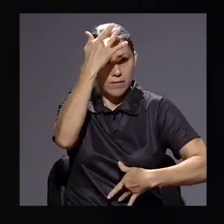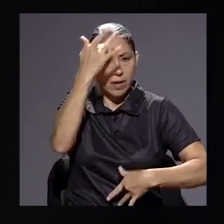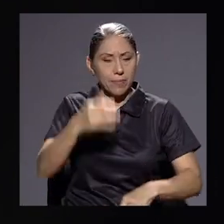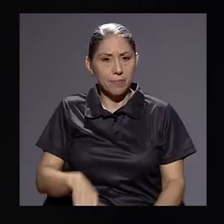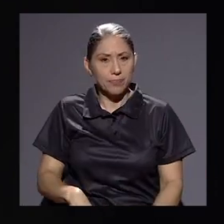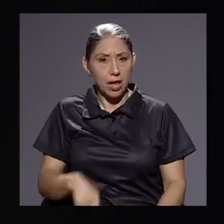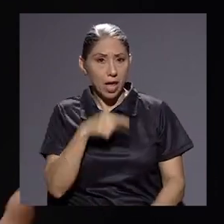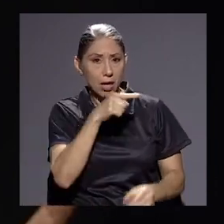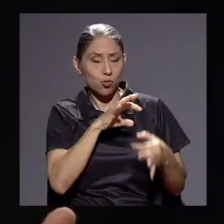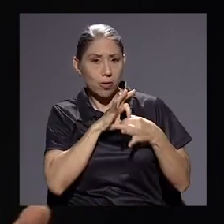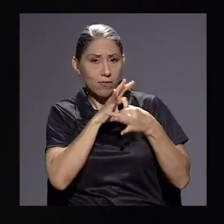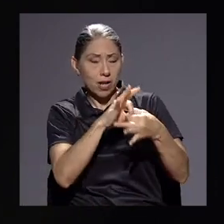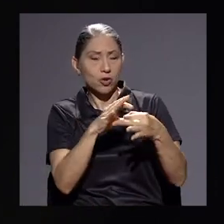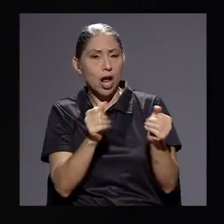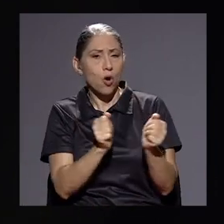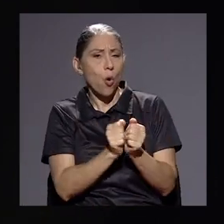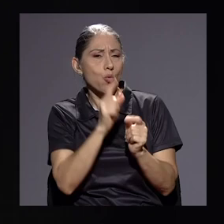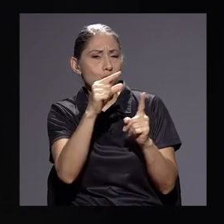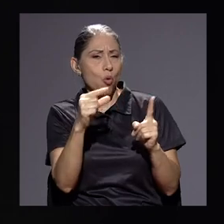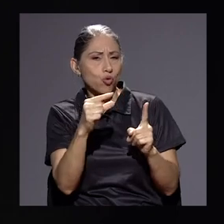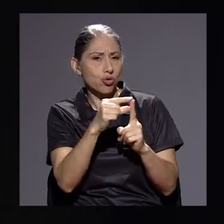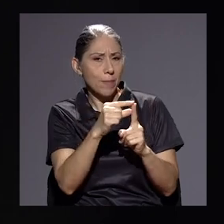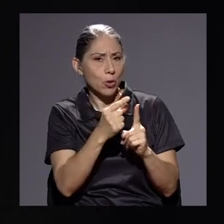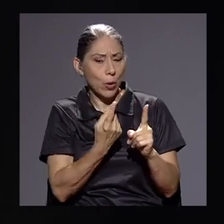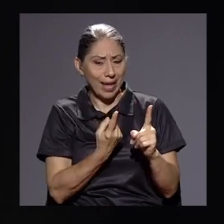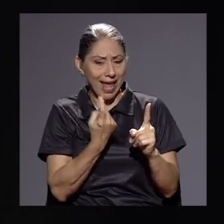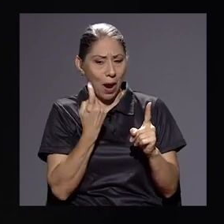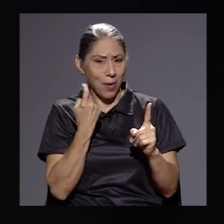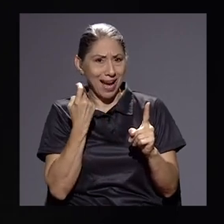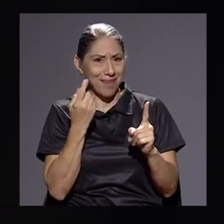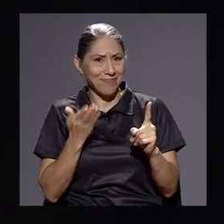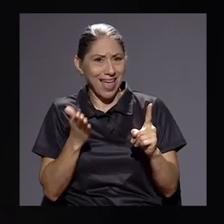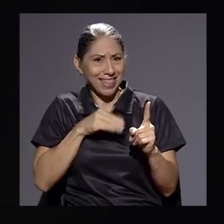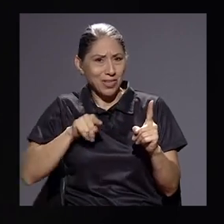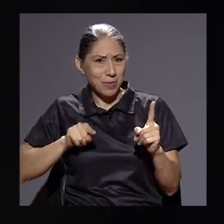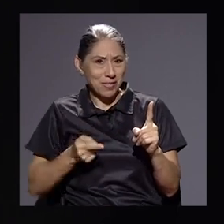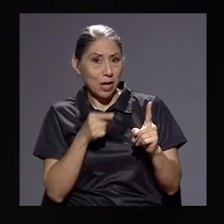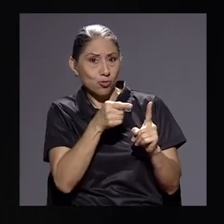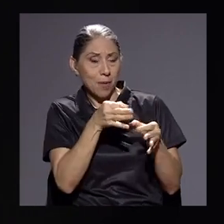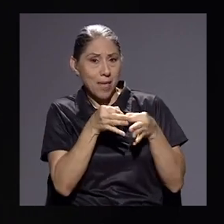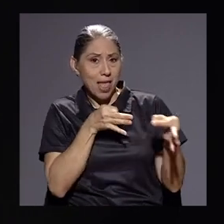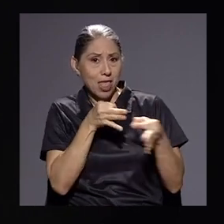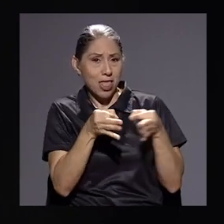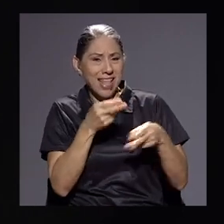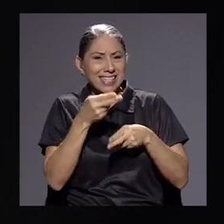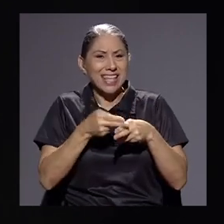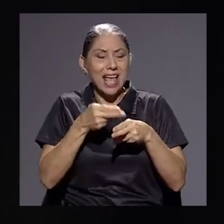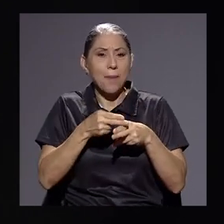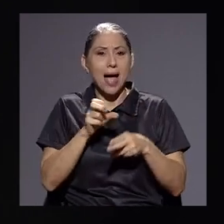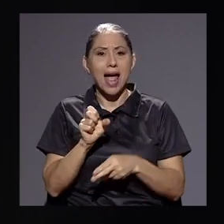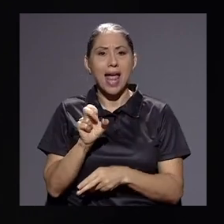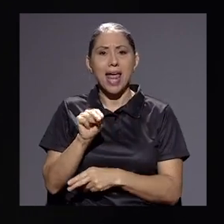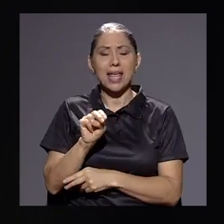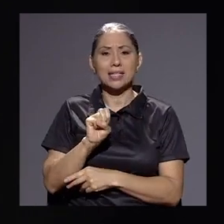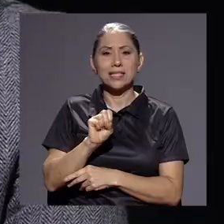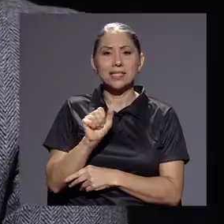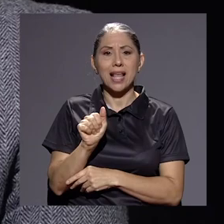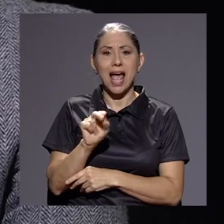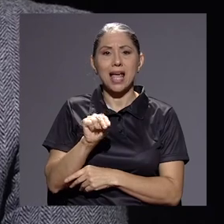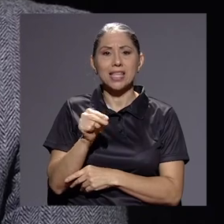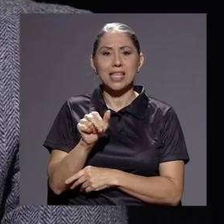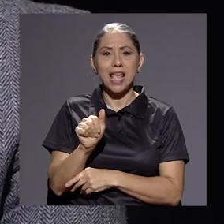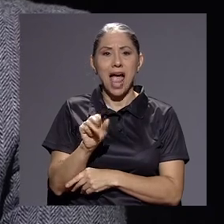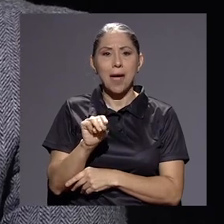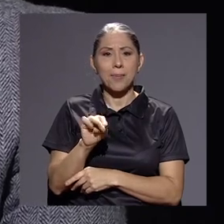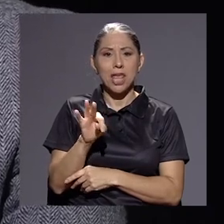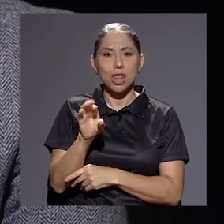luego ustedes relacionan con un concepto que ahora, antitos de que arrancáramos, usted me hacía una explicación, que era el ensañamiento terapéutico.